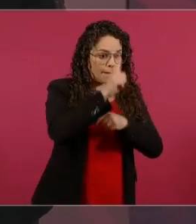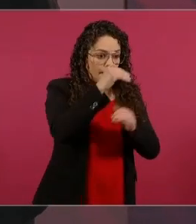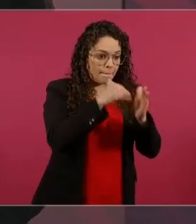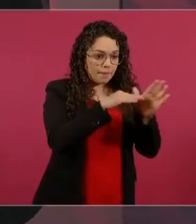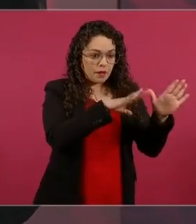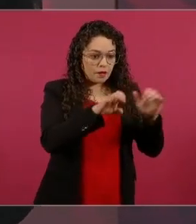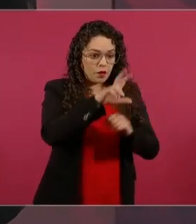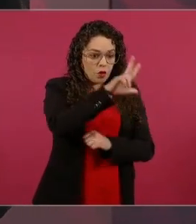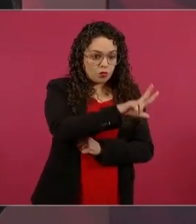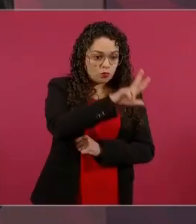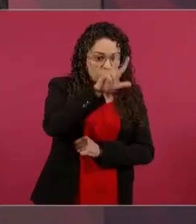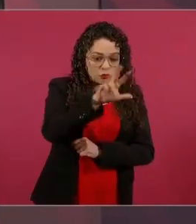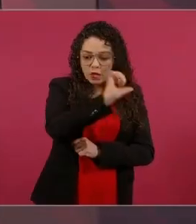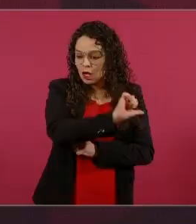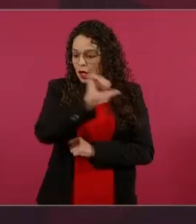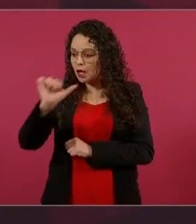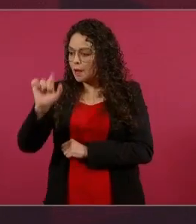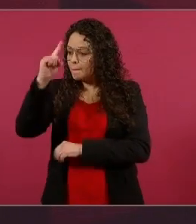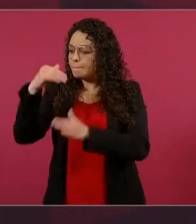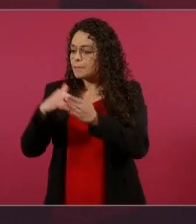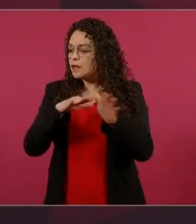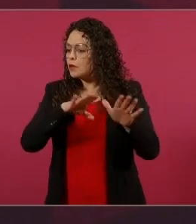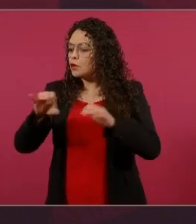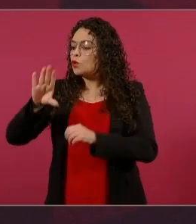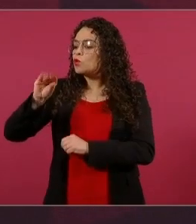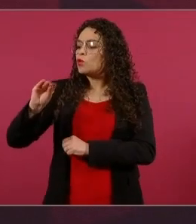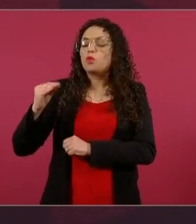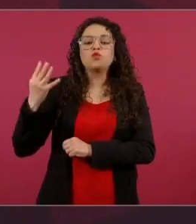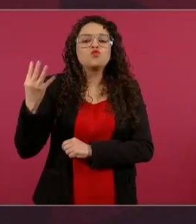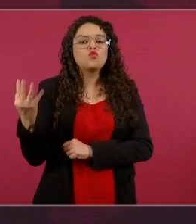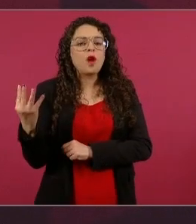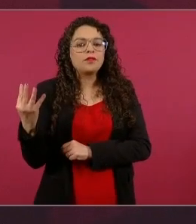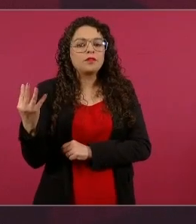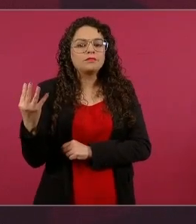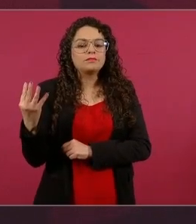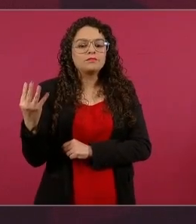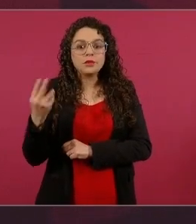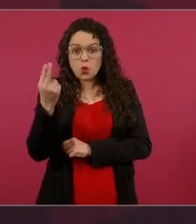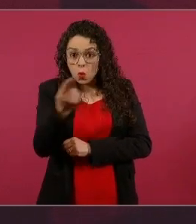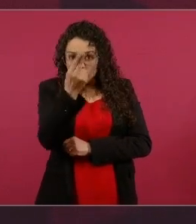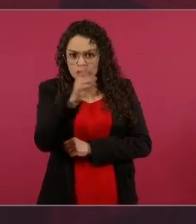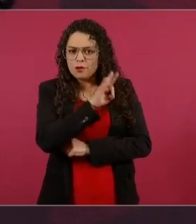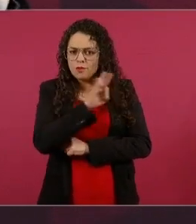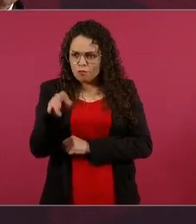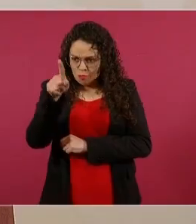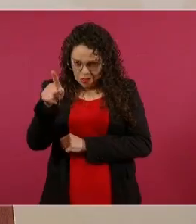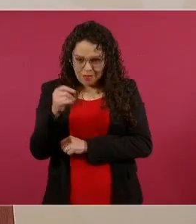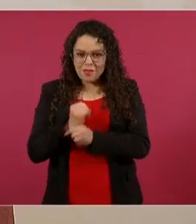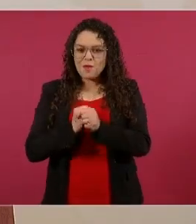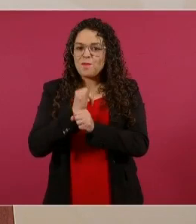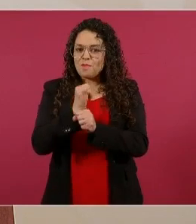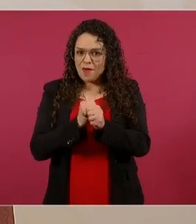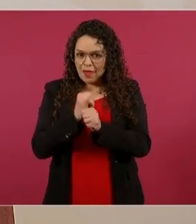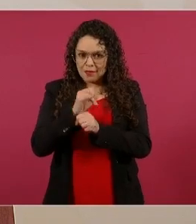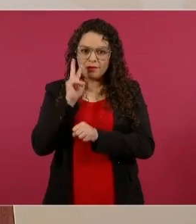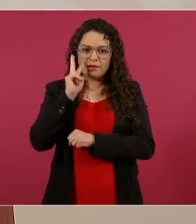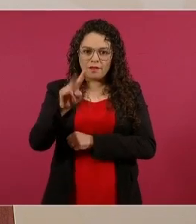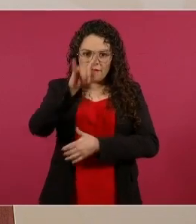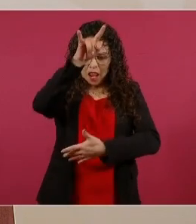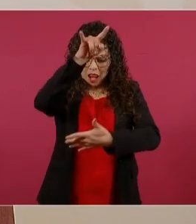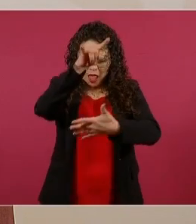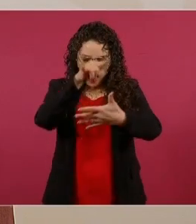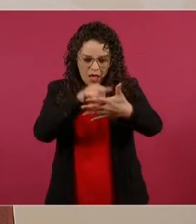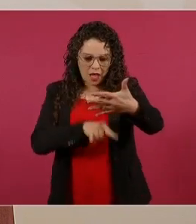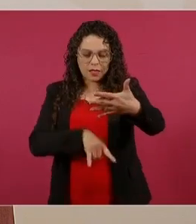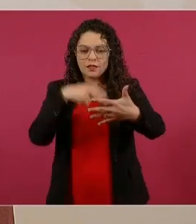88 al 94 eso lo pueden constatar ustedes en la lista